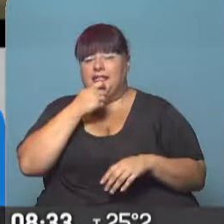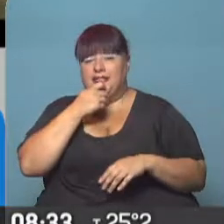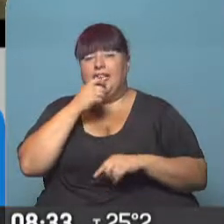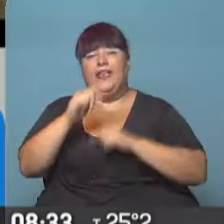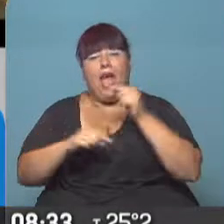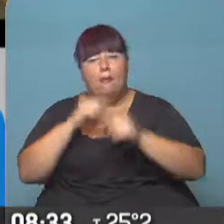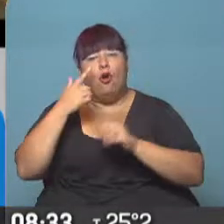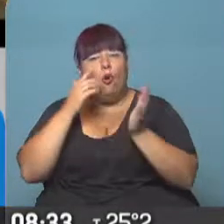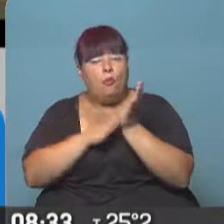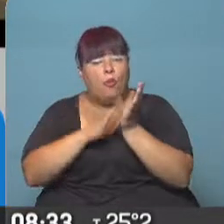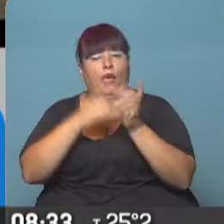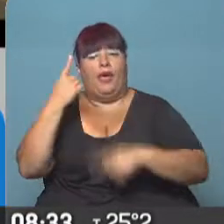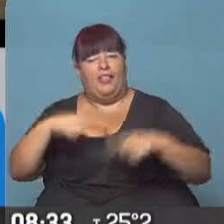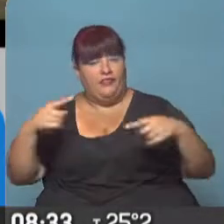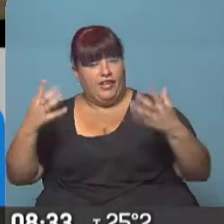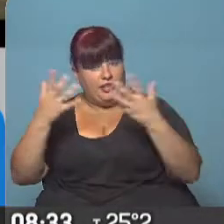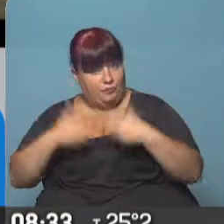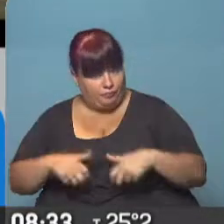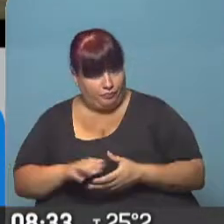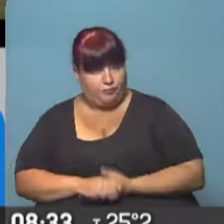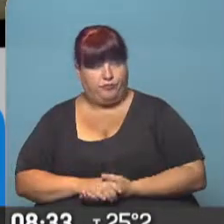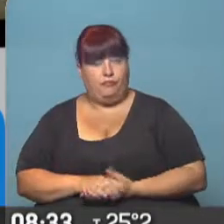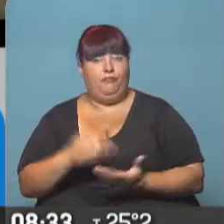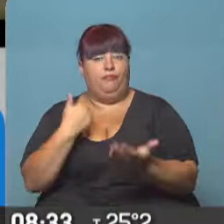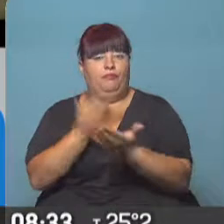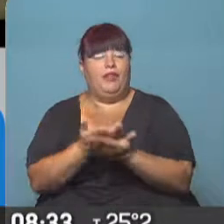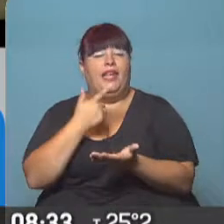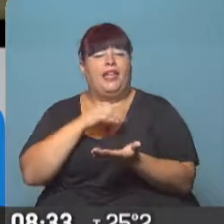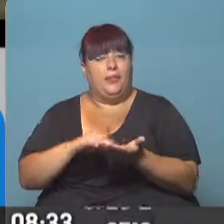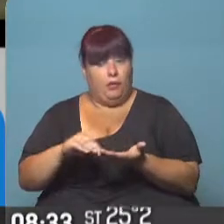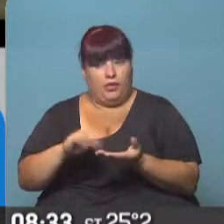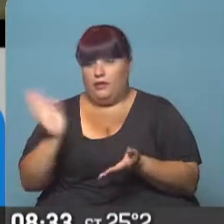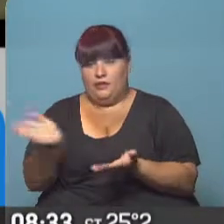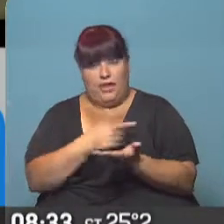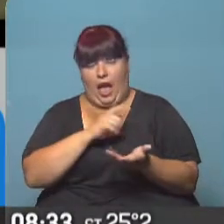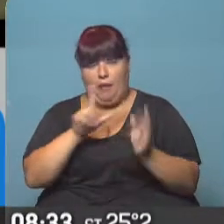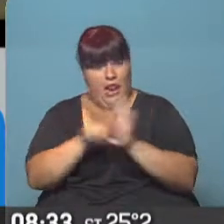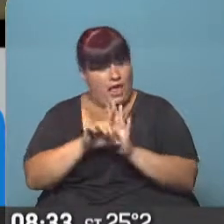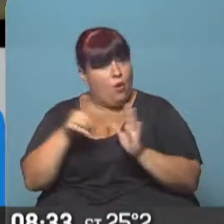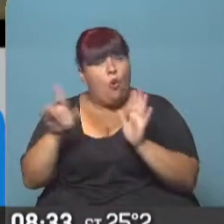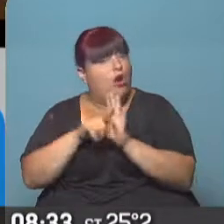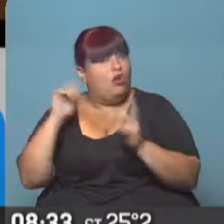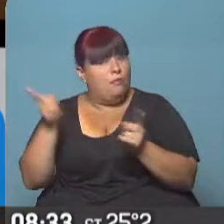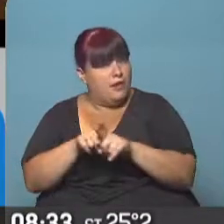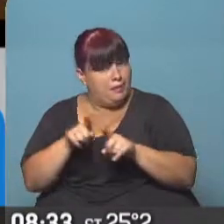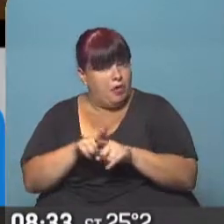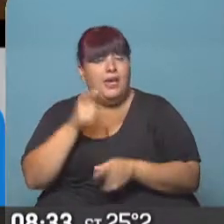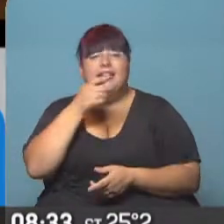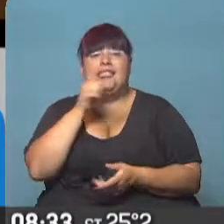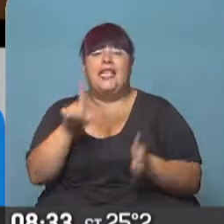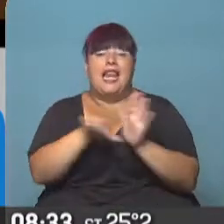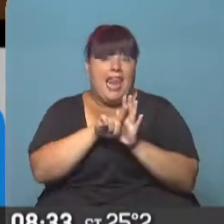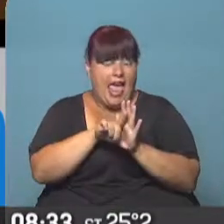vaya aprobando los diferentes proyectos que van a ingresar por la Cámara de Diputados? Reemplazan como cualquier norma. Al decreto. Cuando usted emite una